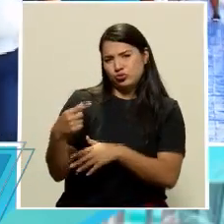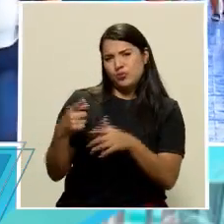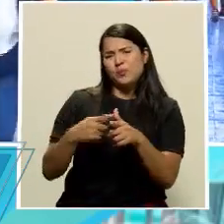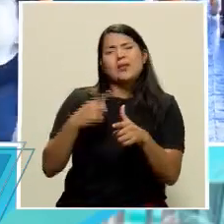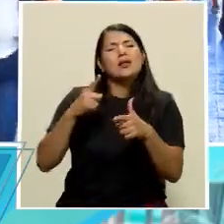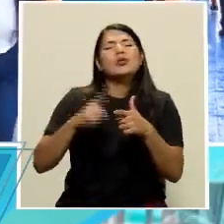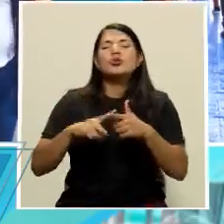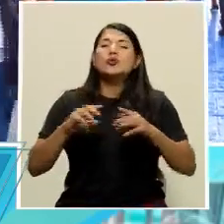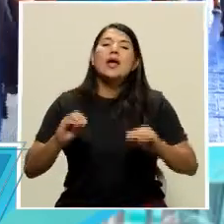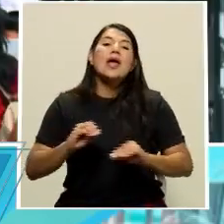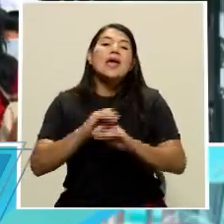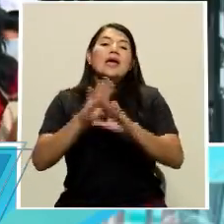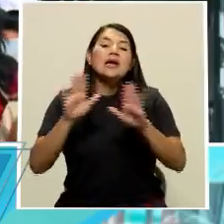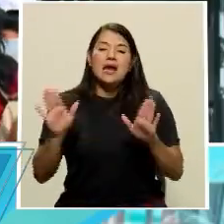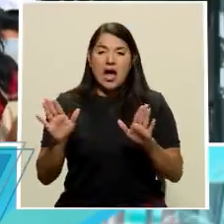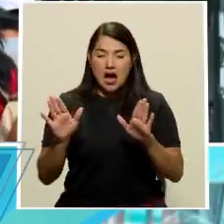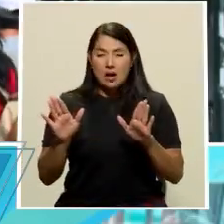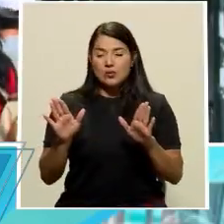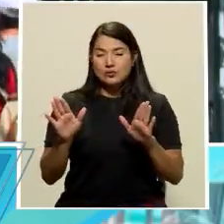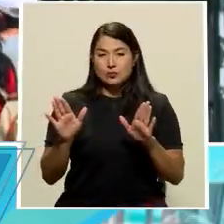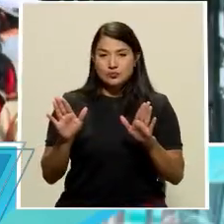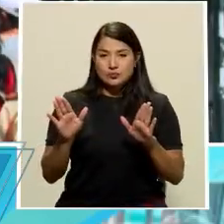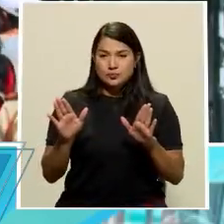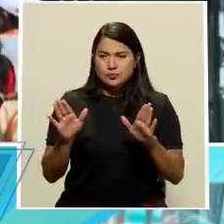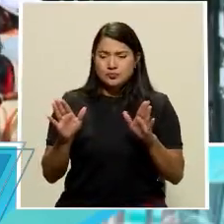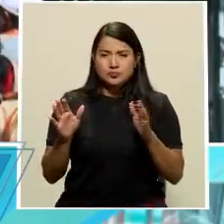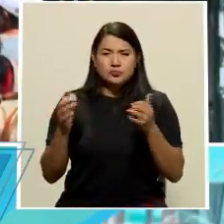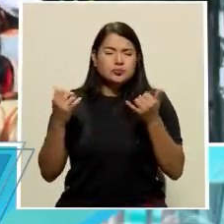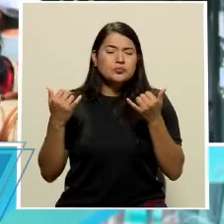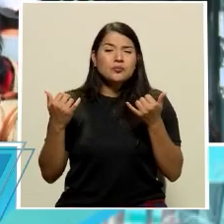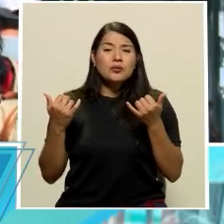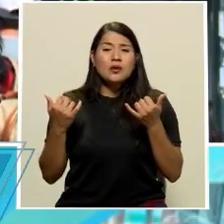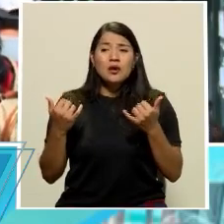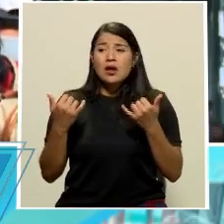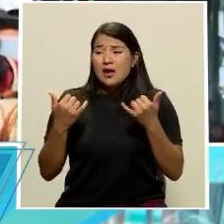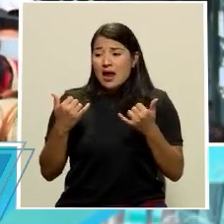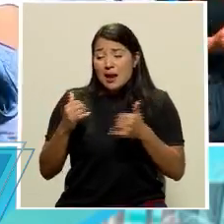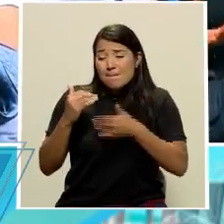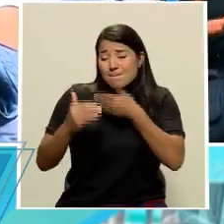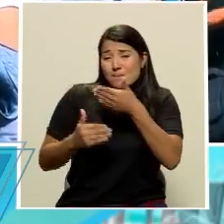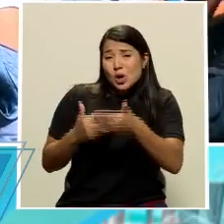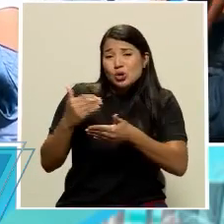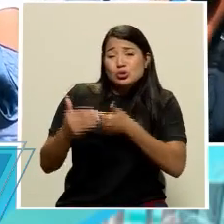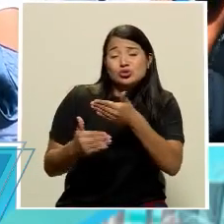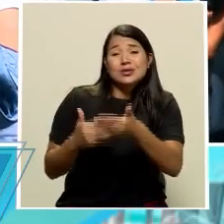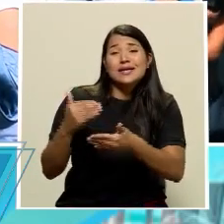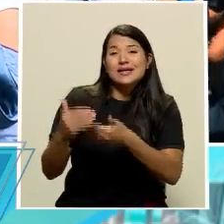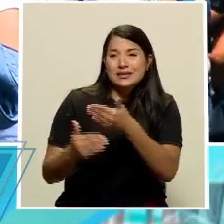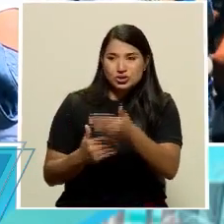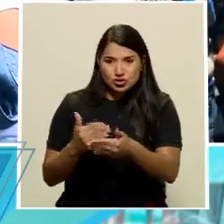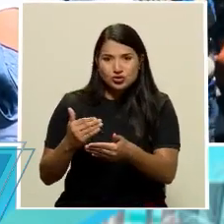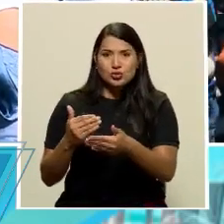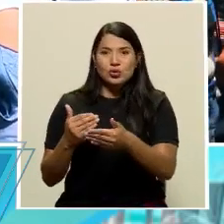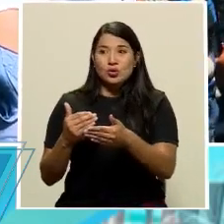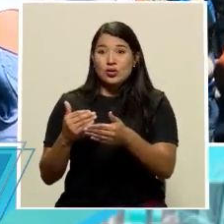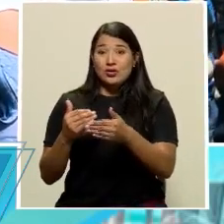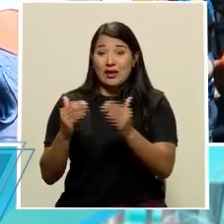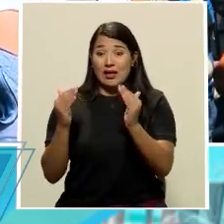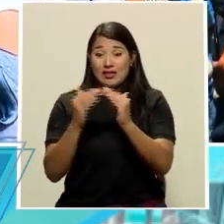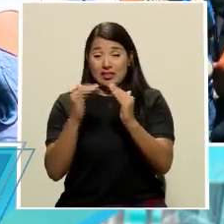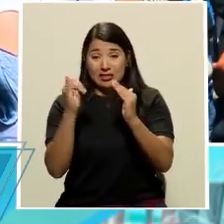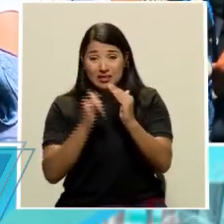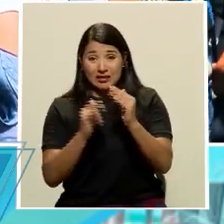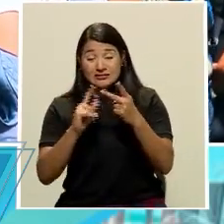Claramente, después de un desgaste que ha tenido, digamos, este proceso de mantenimiento del encierro y